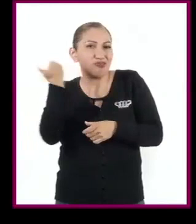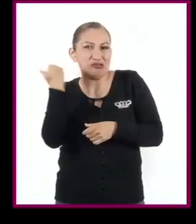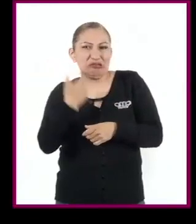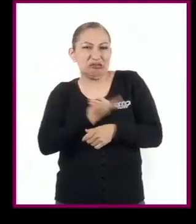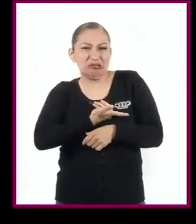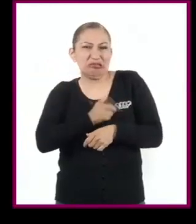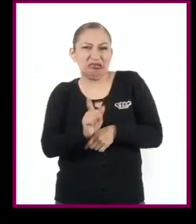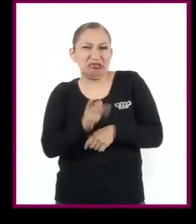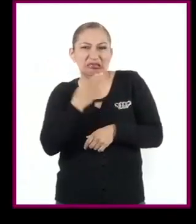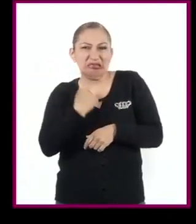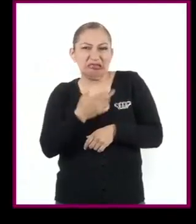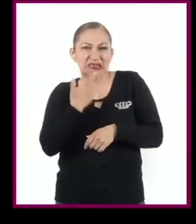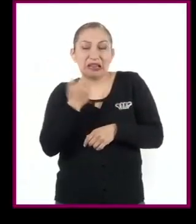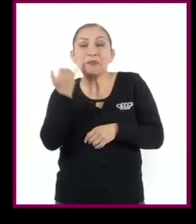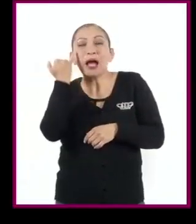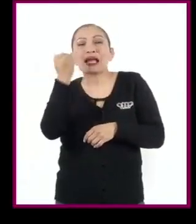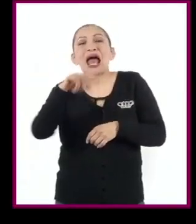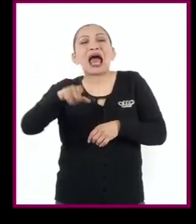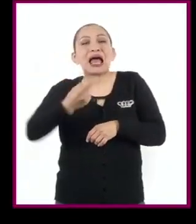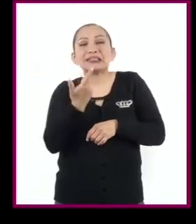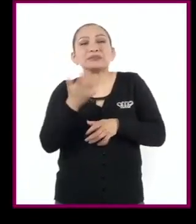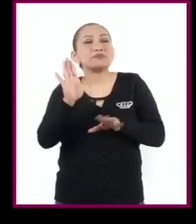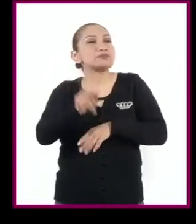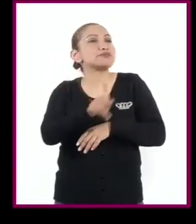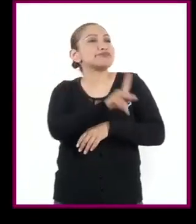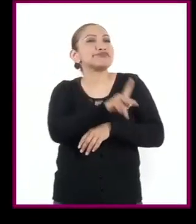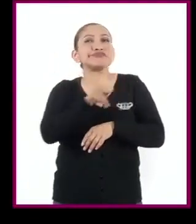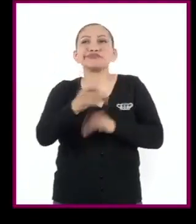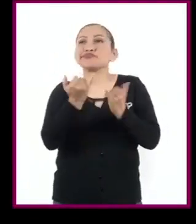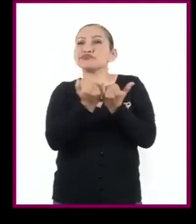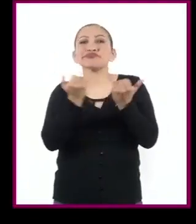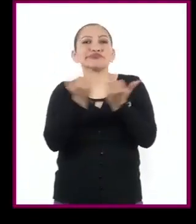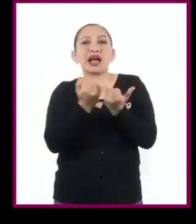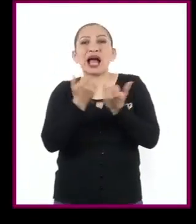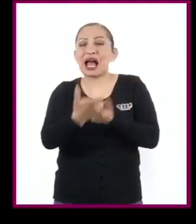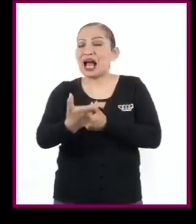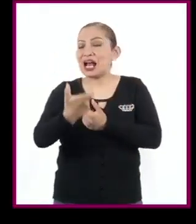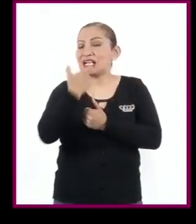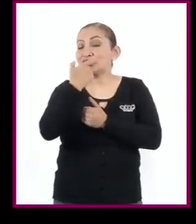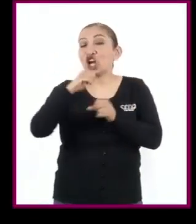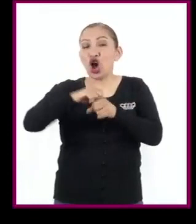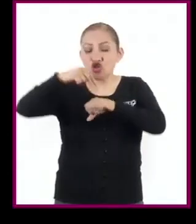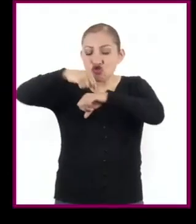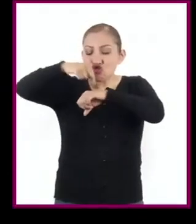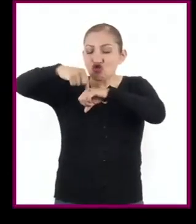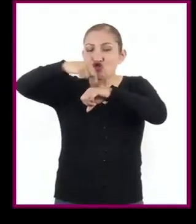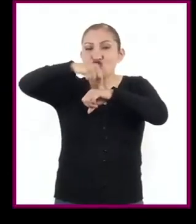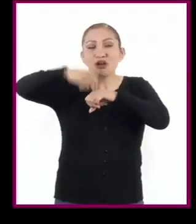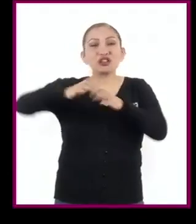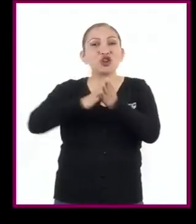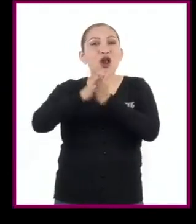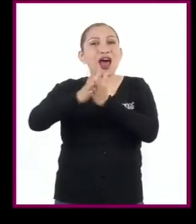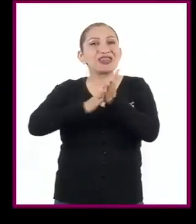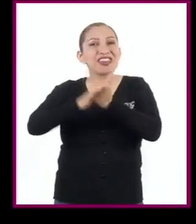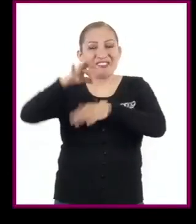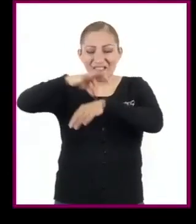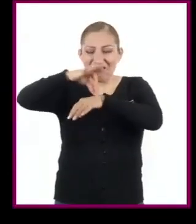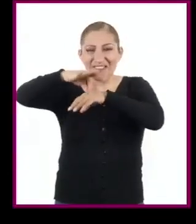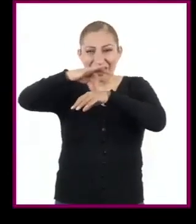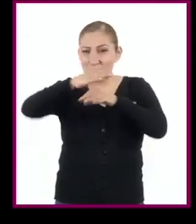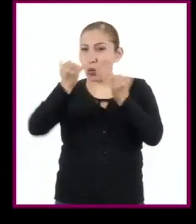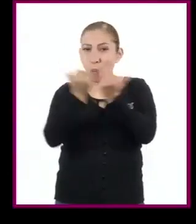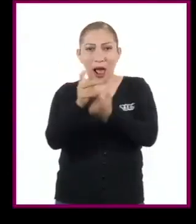gustan los postres, imaginen que esto se parece a una galleta con chispas de chocolate.